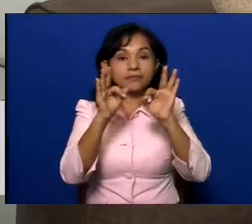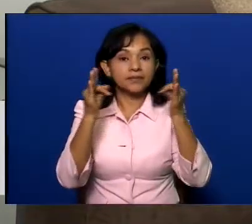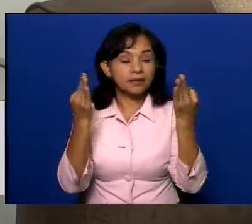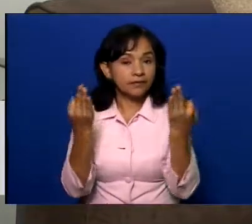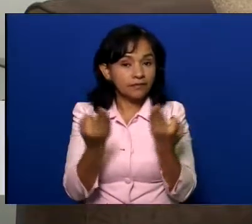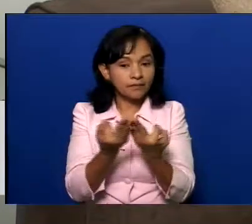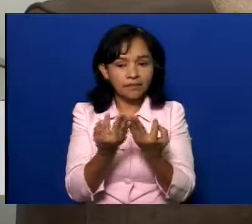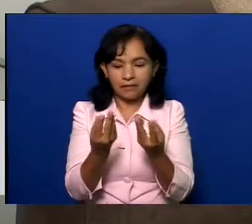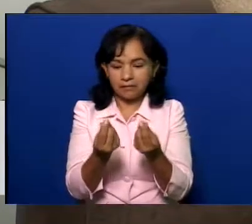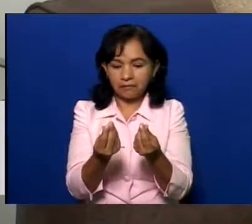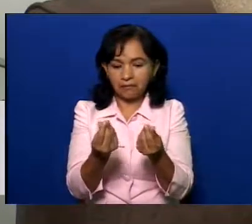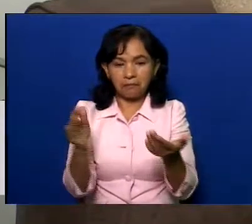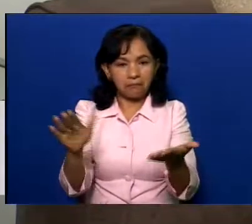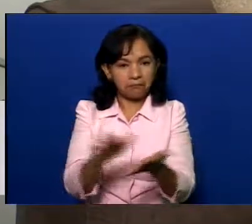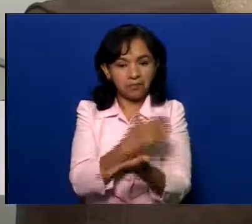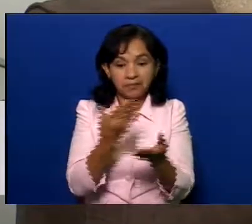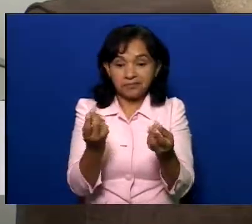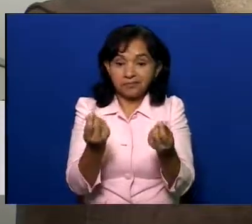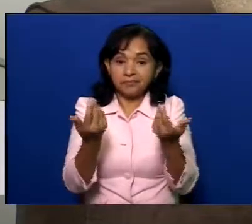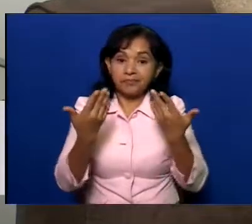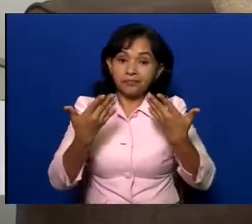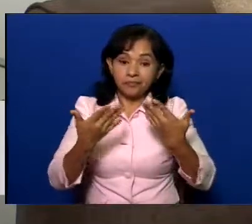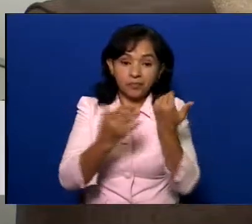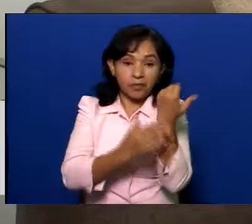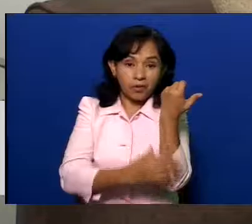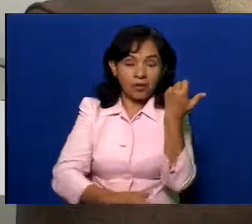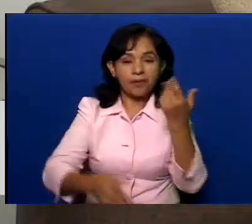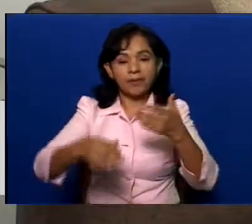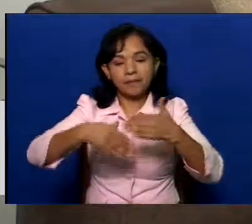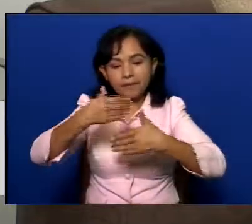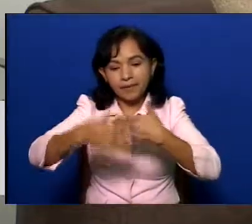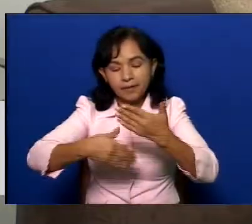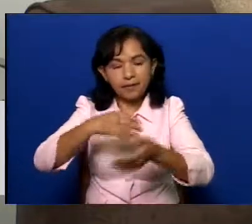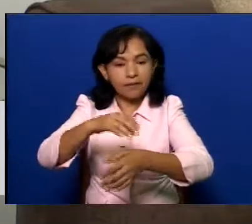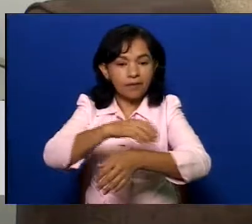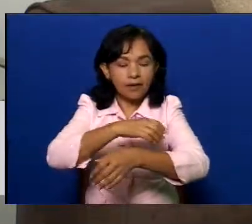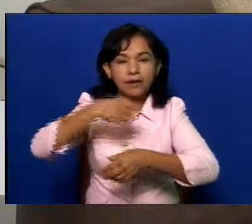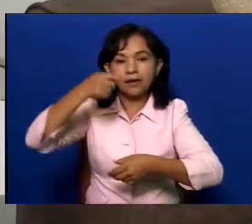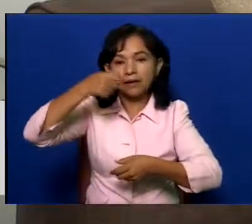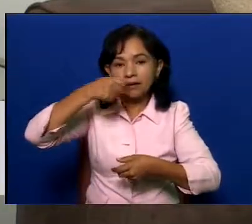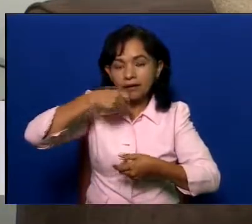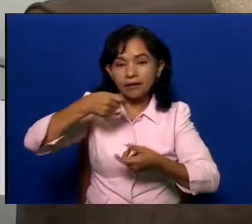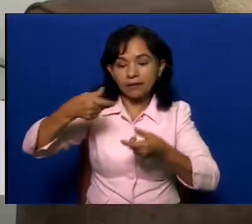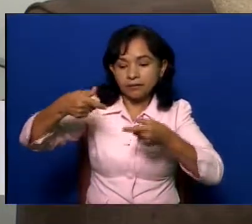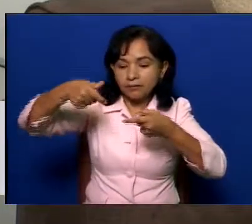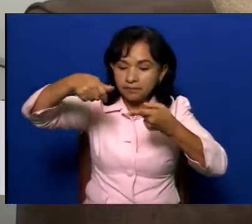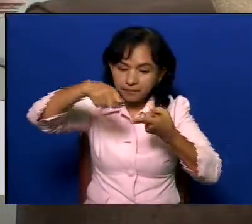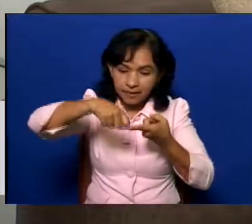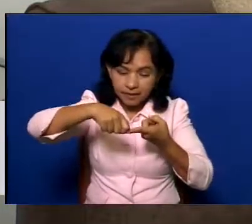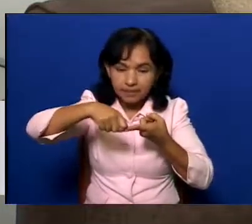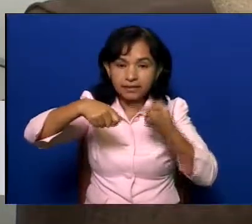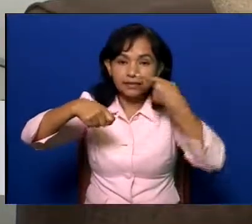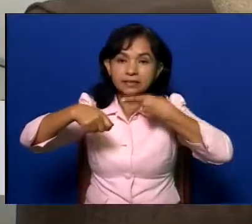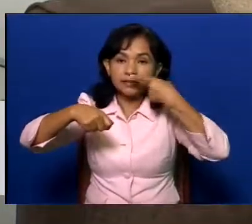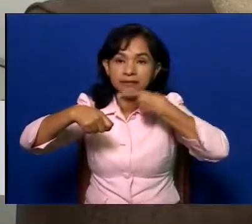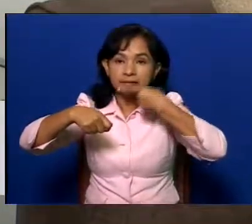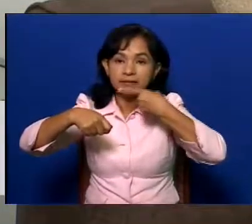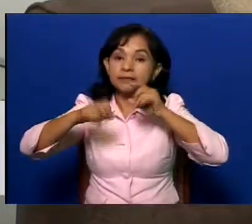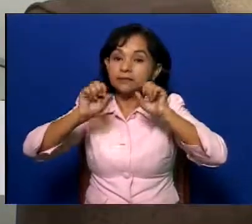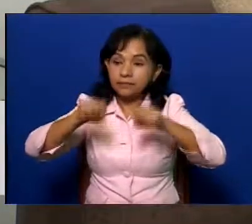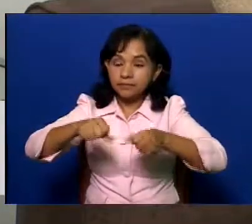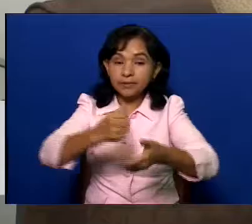y Seguridad Social de la Asamblea Nacional. Diputada, ¿qué acciones está tomando nuestro gobierno para hacerle frente o